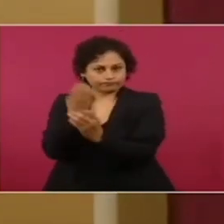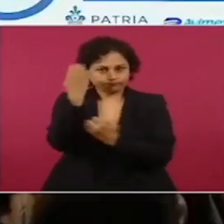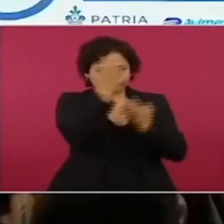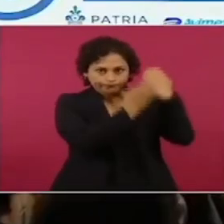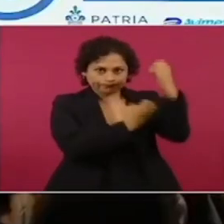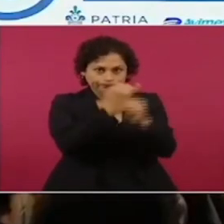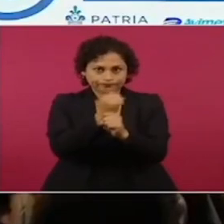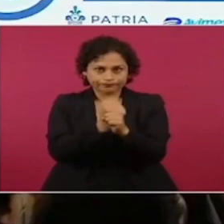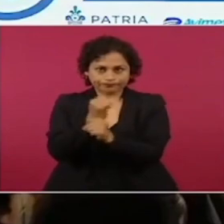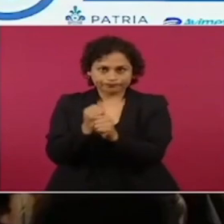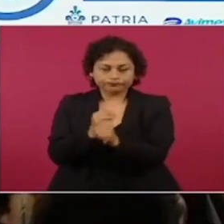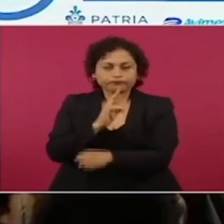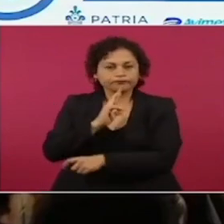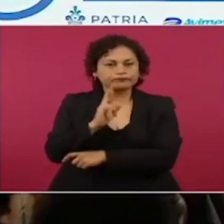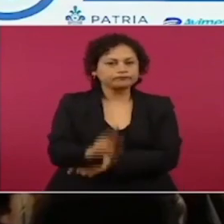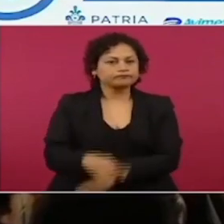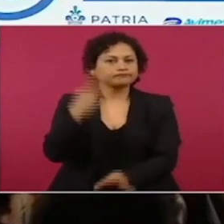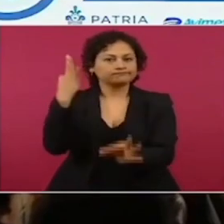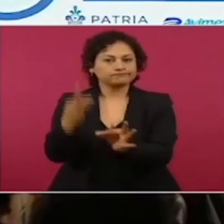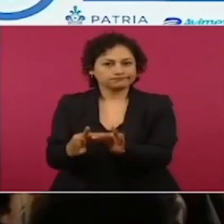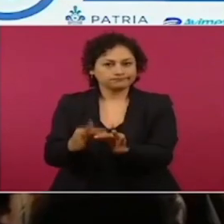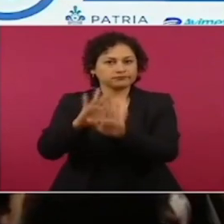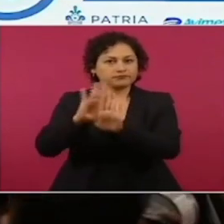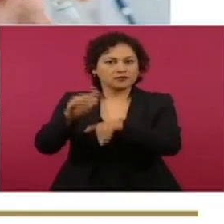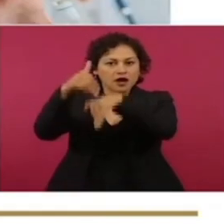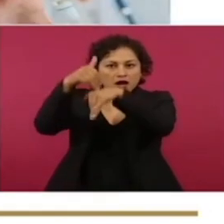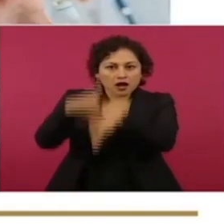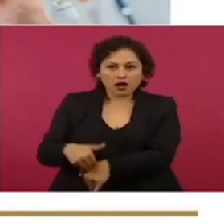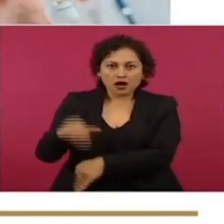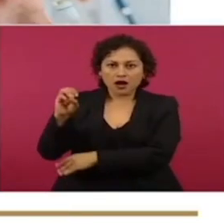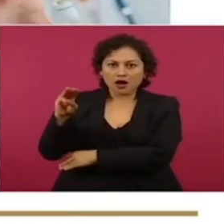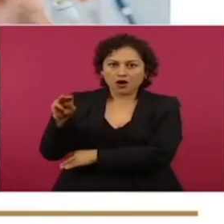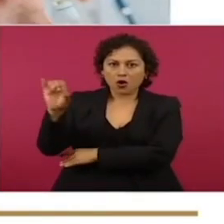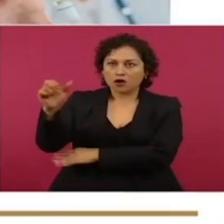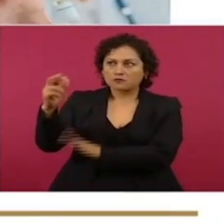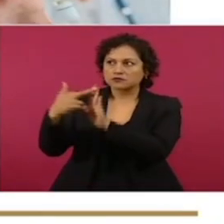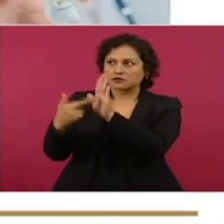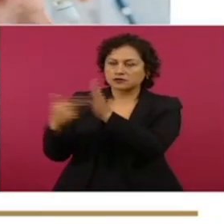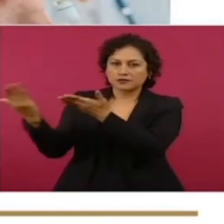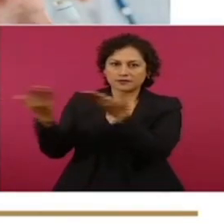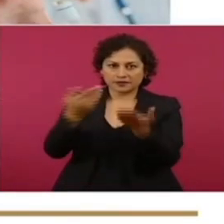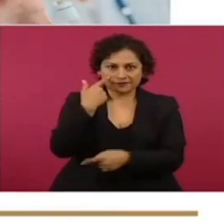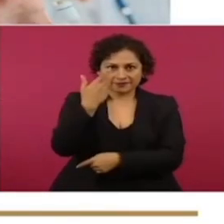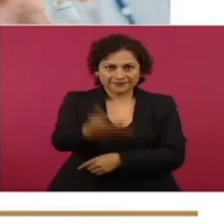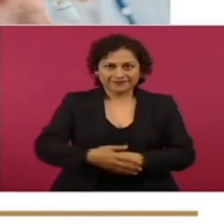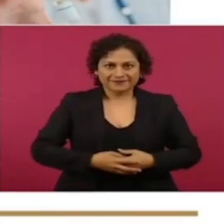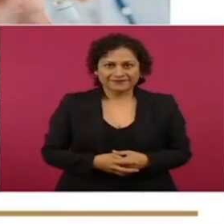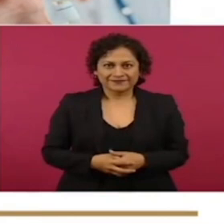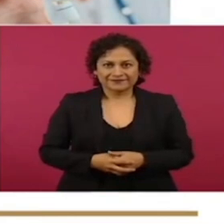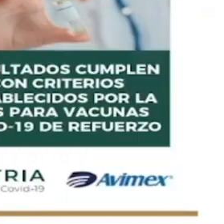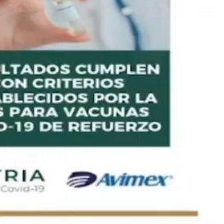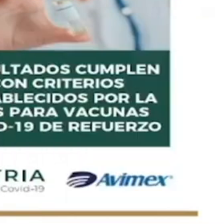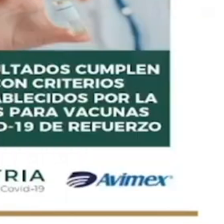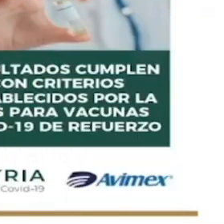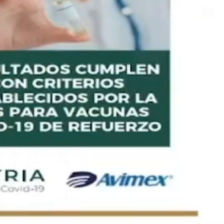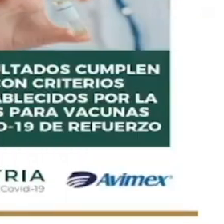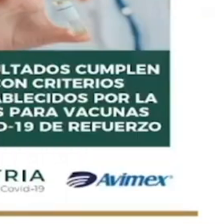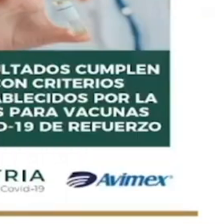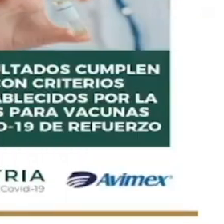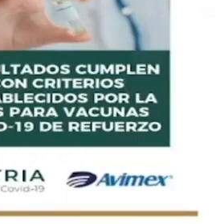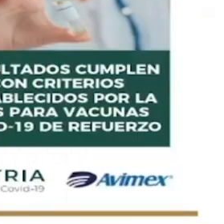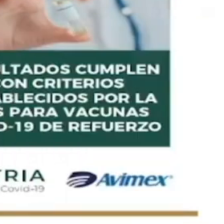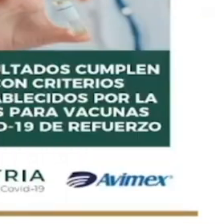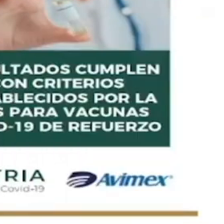cumpliendo con criterios establecidos por la Organización Mundial de la Salud para vacunas covid de refuerzo en este caso